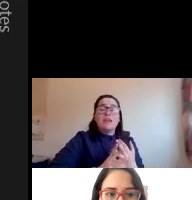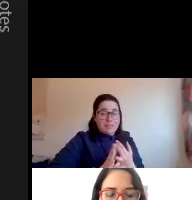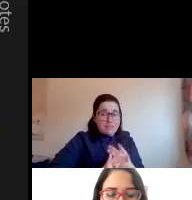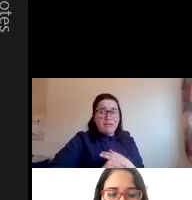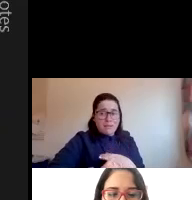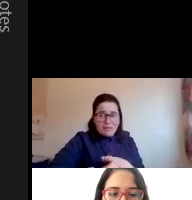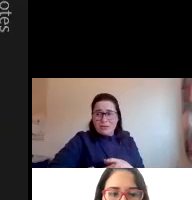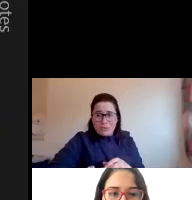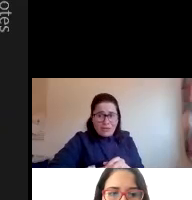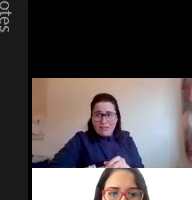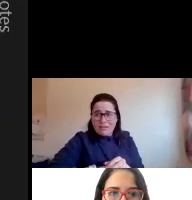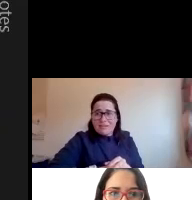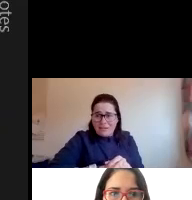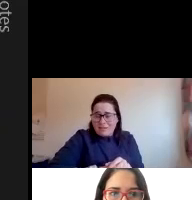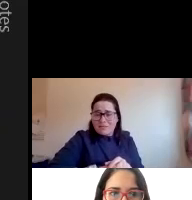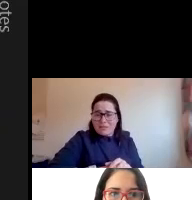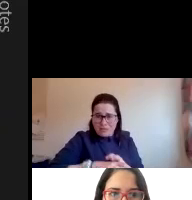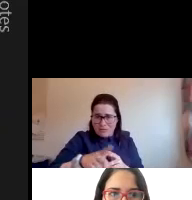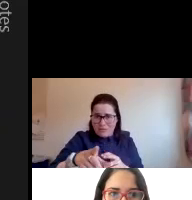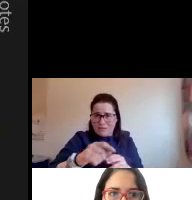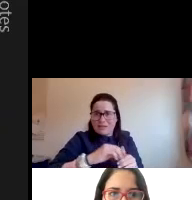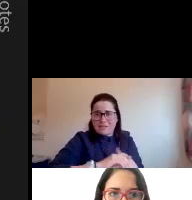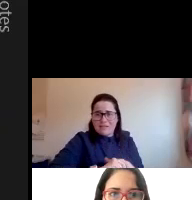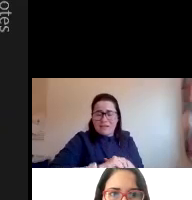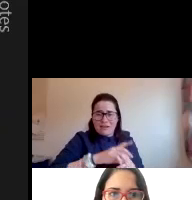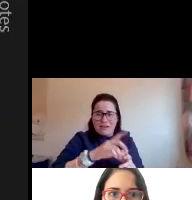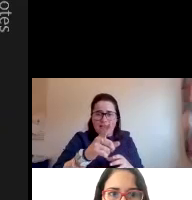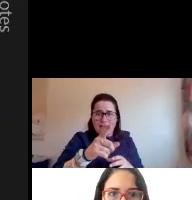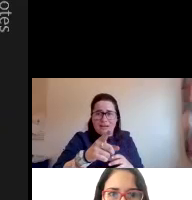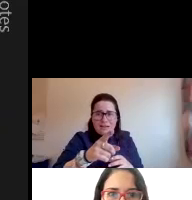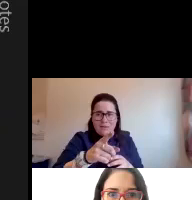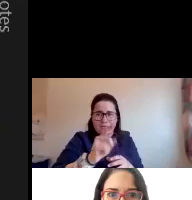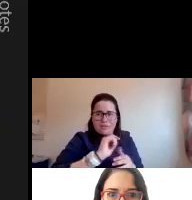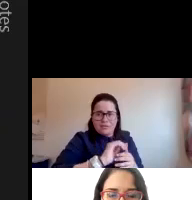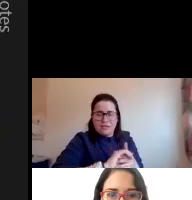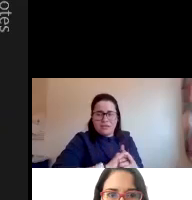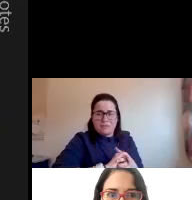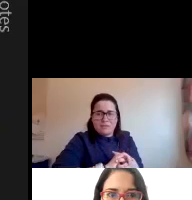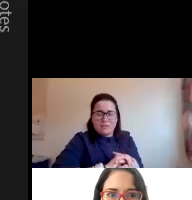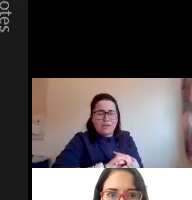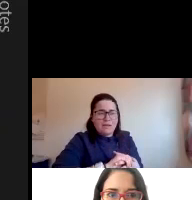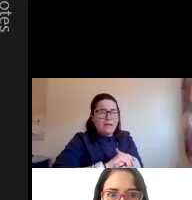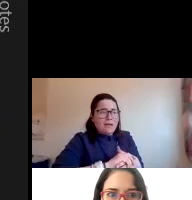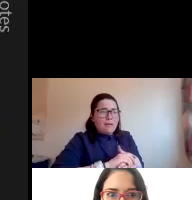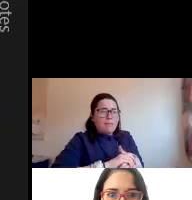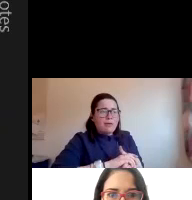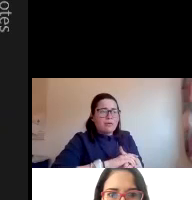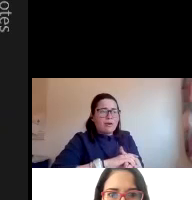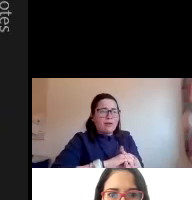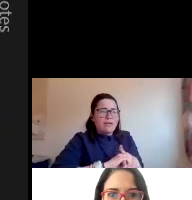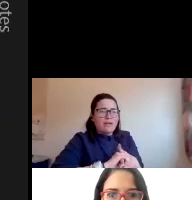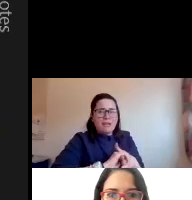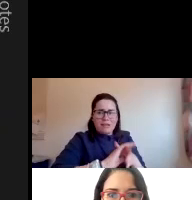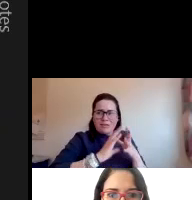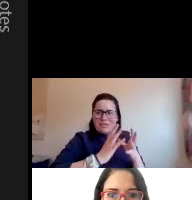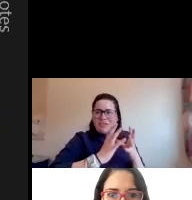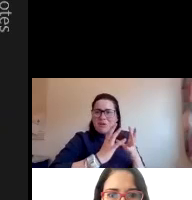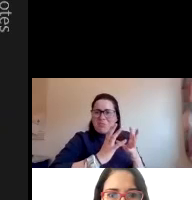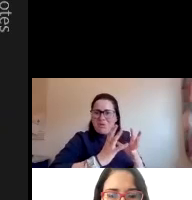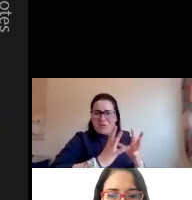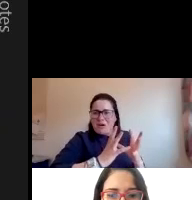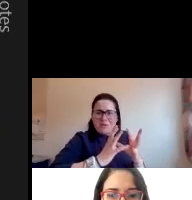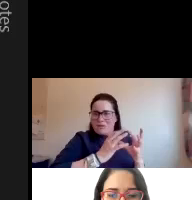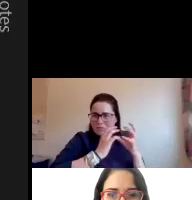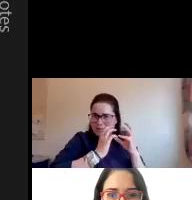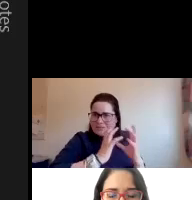oxígeno, están metiendo nutrientes, sí, están metiendo nutrientes, y esa es en realidad la diapositiva que les presento acá, pero todavía no se ve